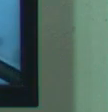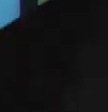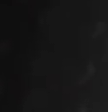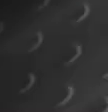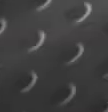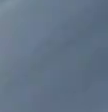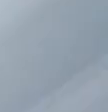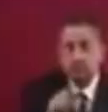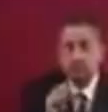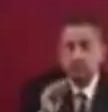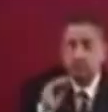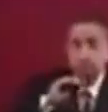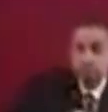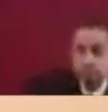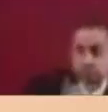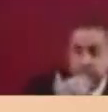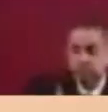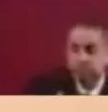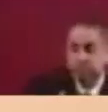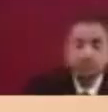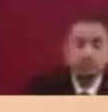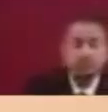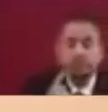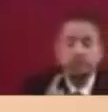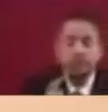Que se porten bien porque